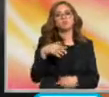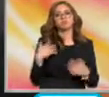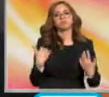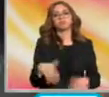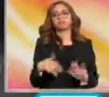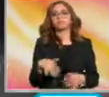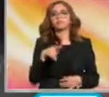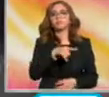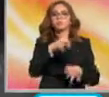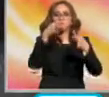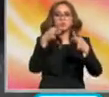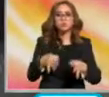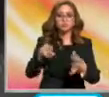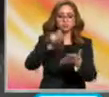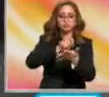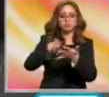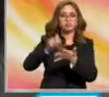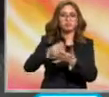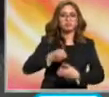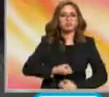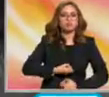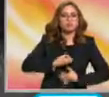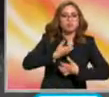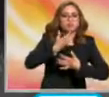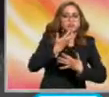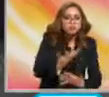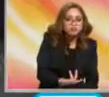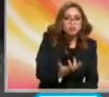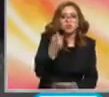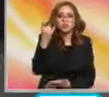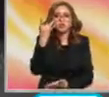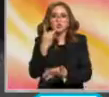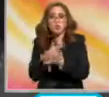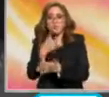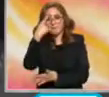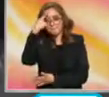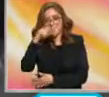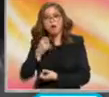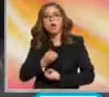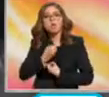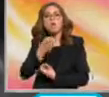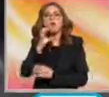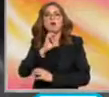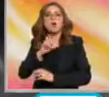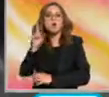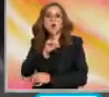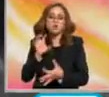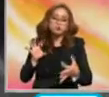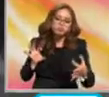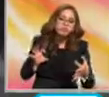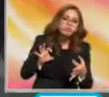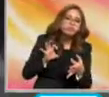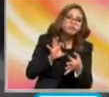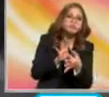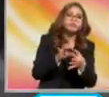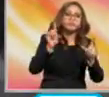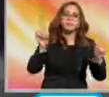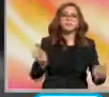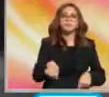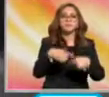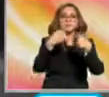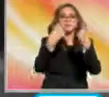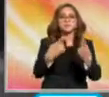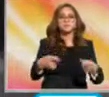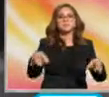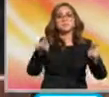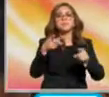basada, o sea, sustentada en un texto poético. Los oratorios no es nada más para orar. Es literalmente una relación de una obra orquestal en el